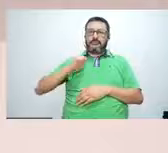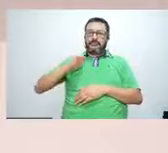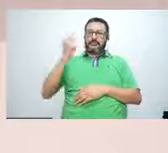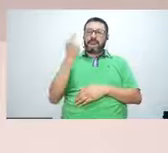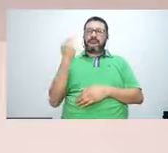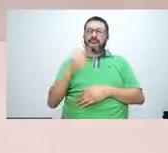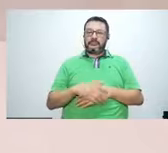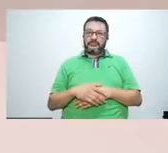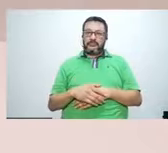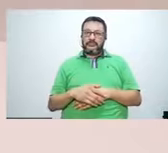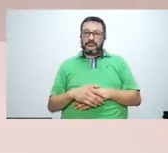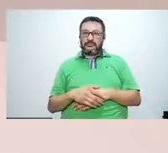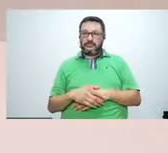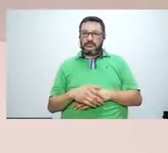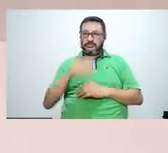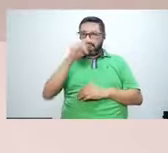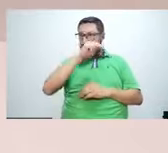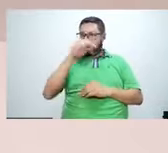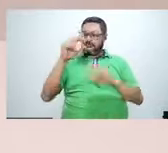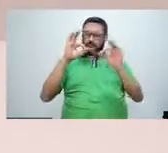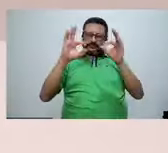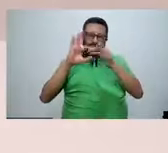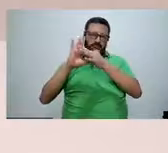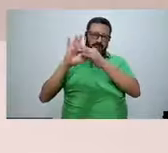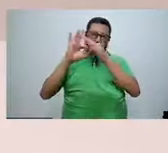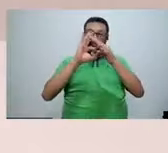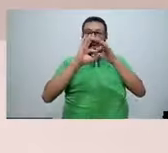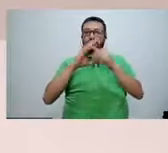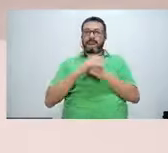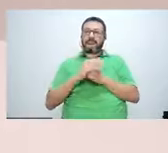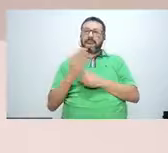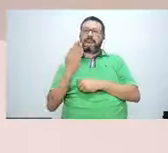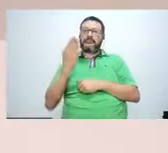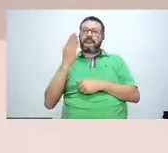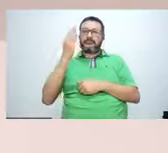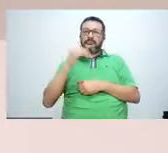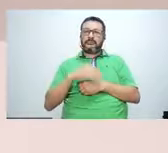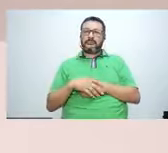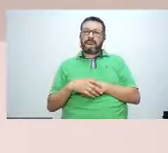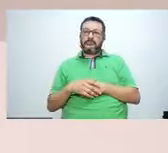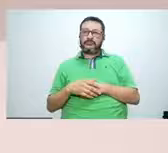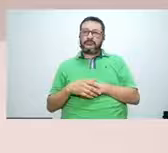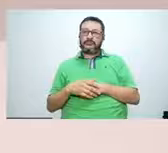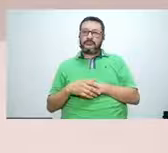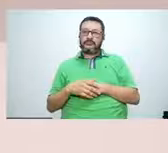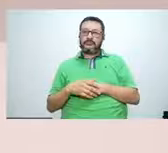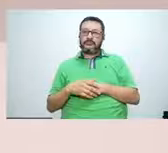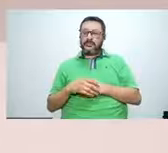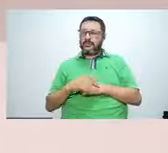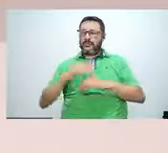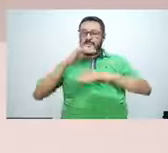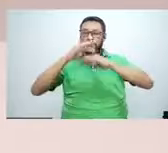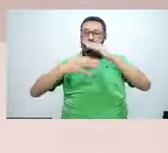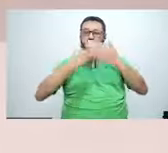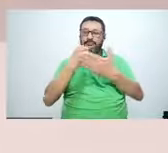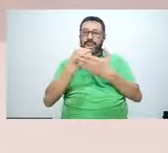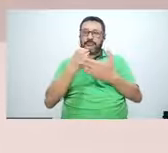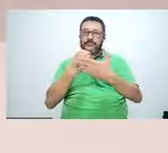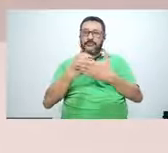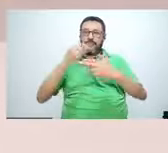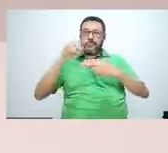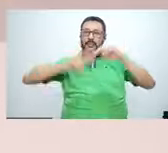de tú tener un buen nivel y una buena unión en equipo te va a favorecer para tus resultados individuales, porque cada una tiene